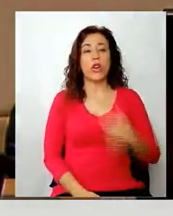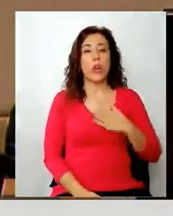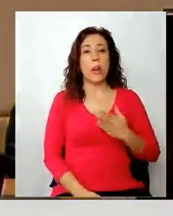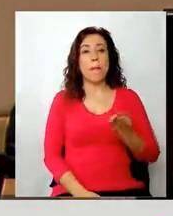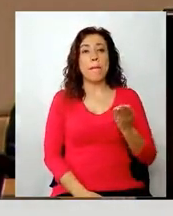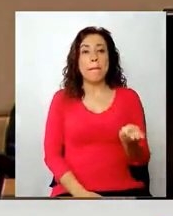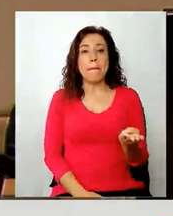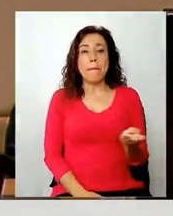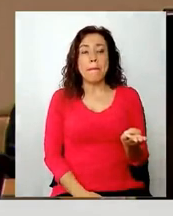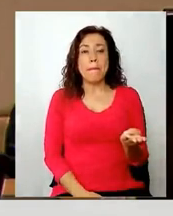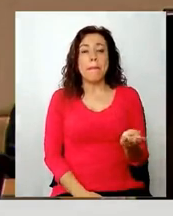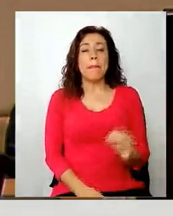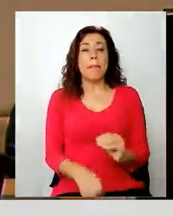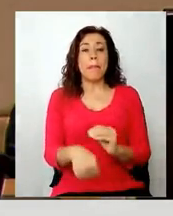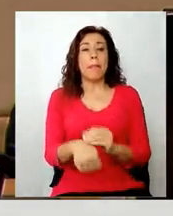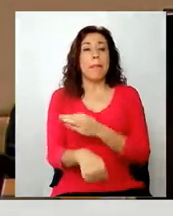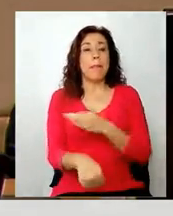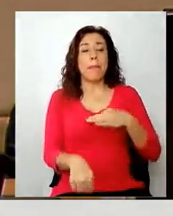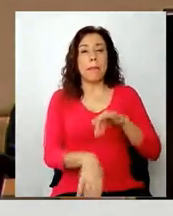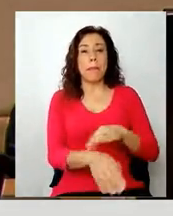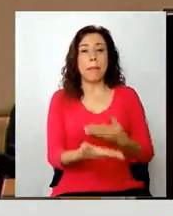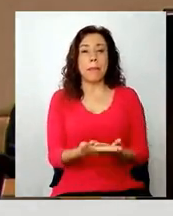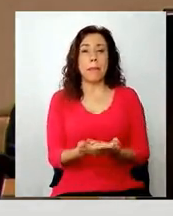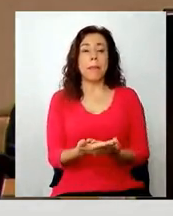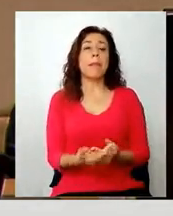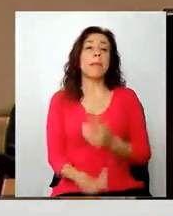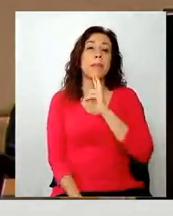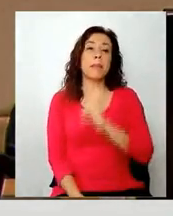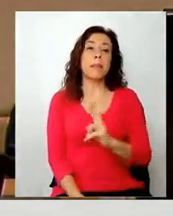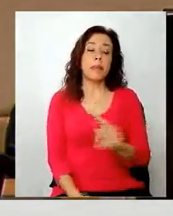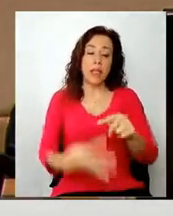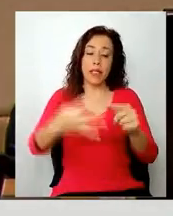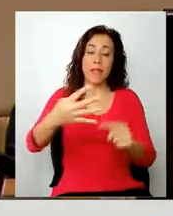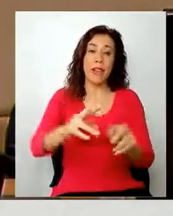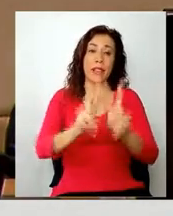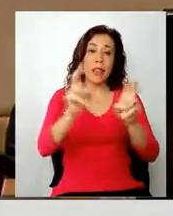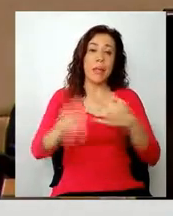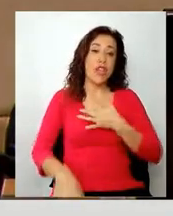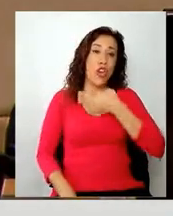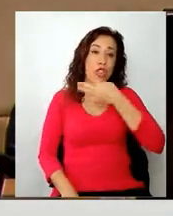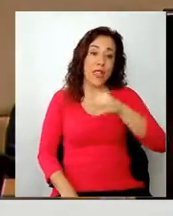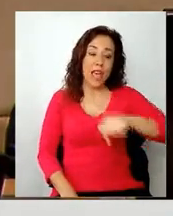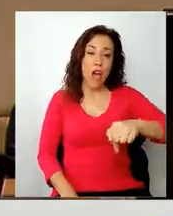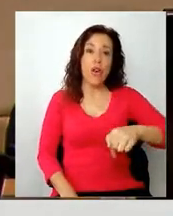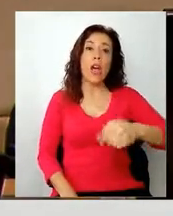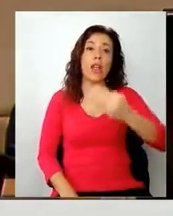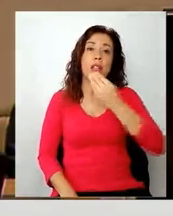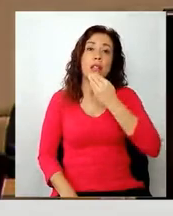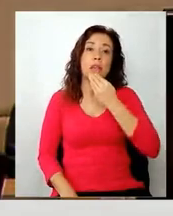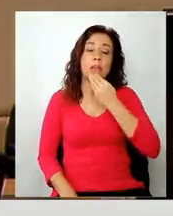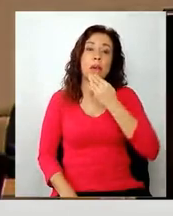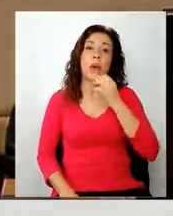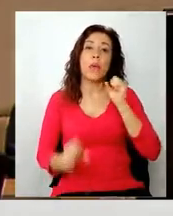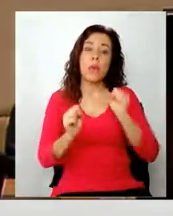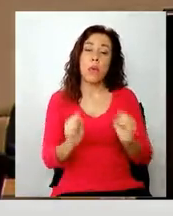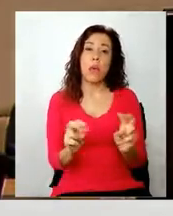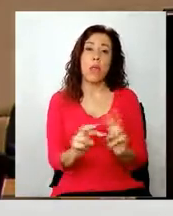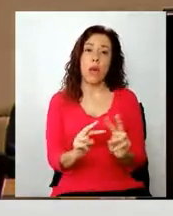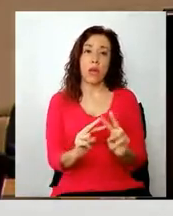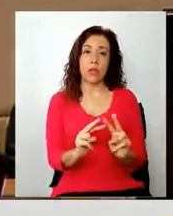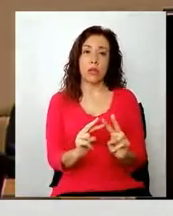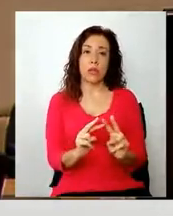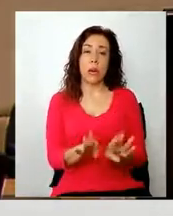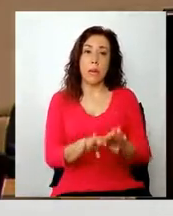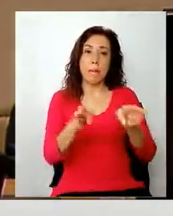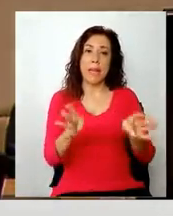se oficie al Ministerio de salud para responder a estos puntos que acabo de mencionar pero también que se pueda establecer una mesa de trabajo